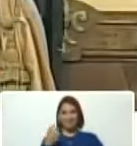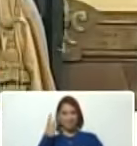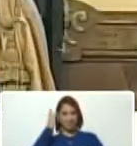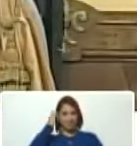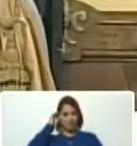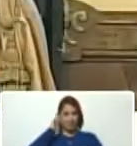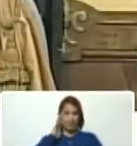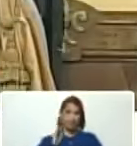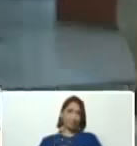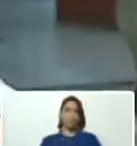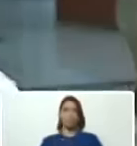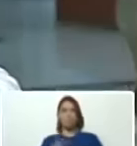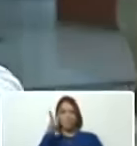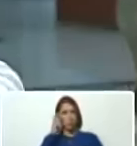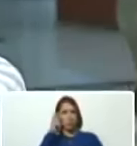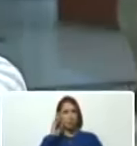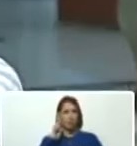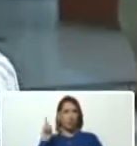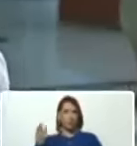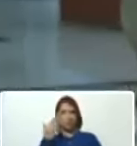Vicepresidenta, nos venías escuchando por radio.